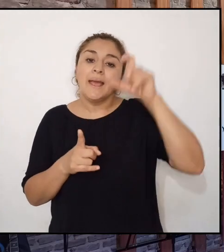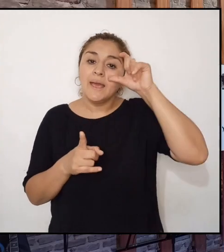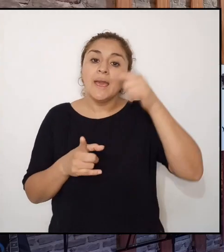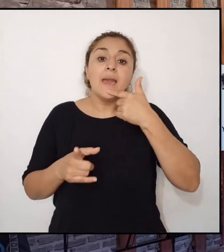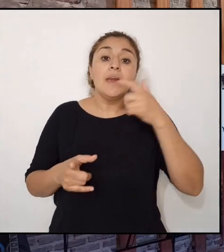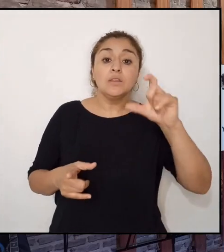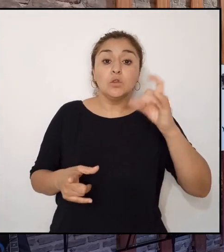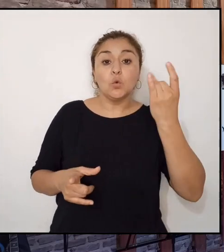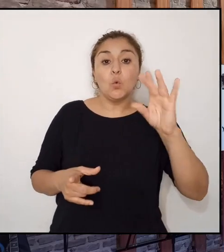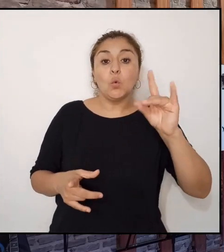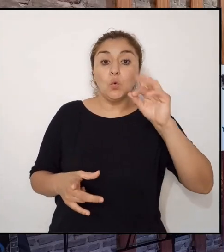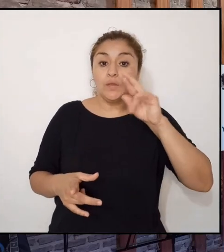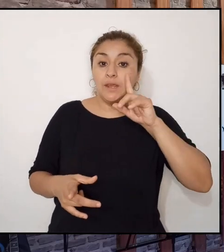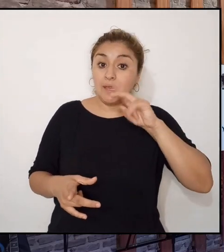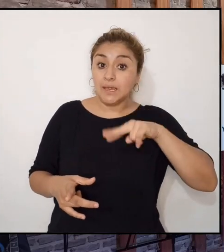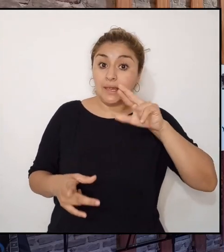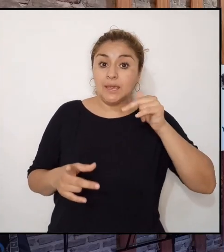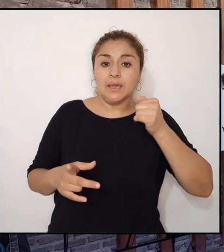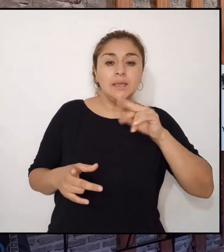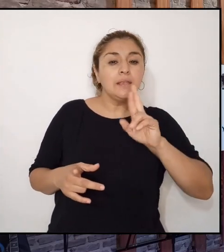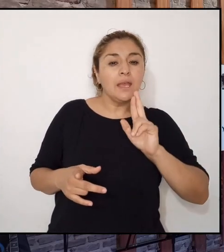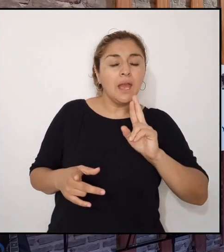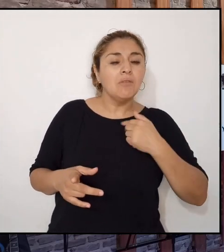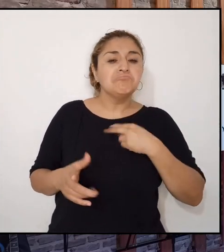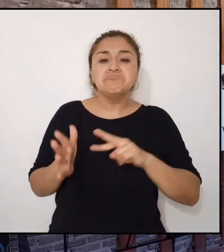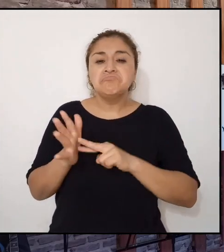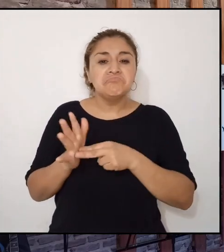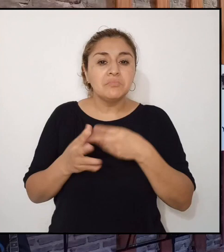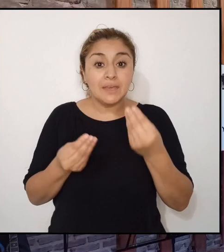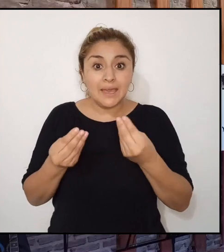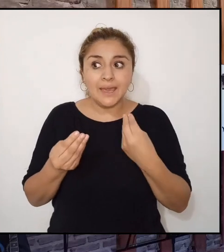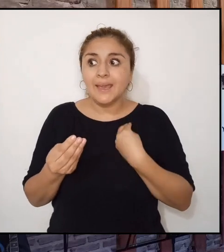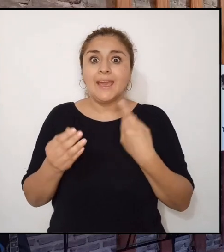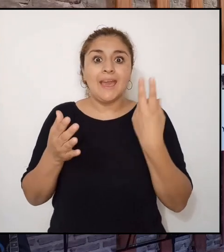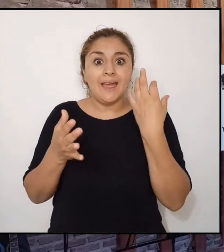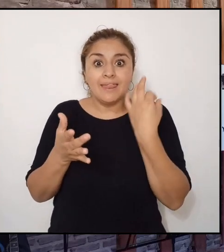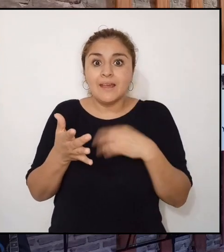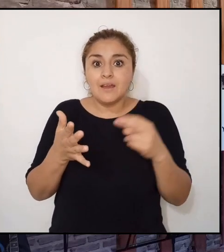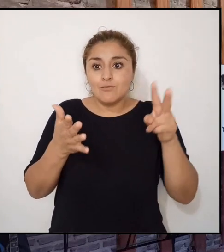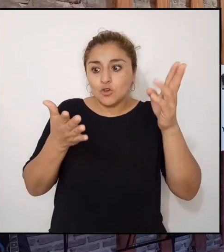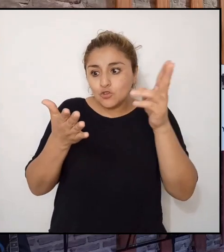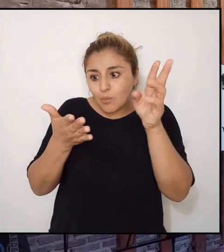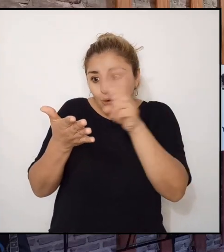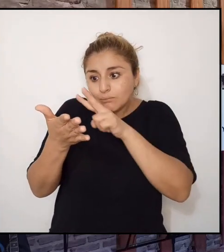sacar provecho de cada parte, de cada letra.